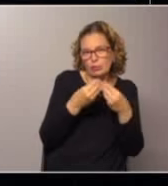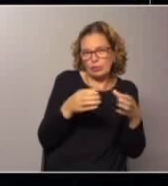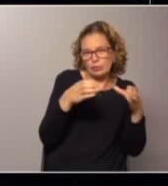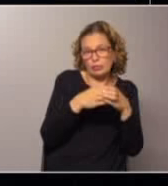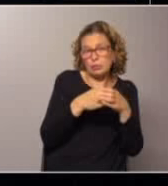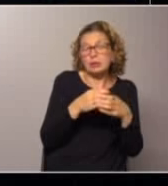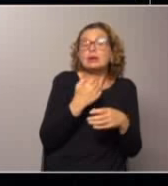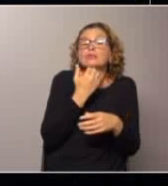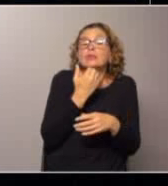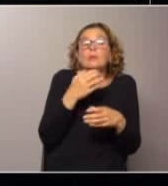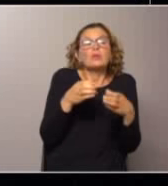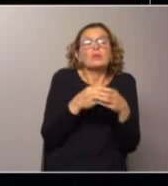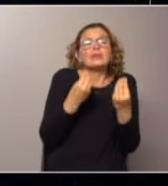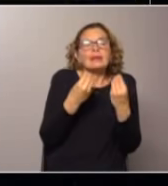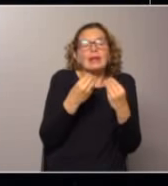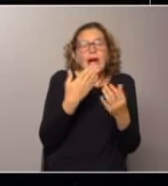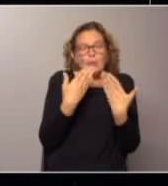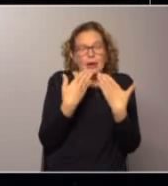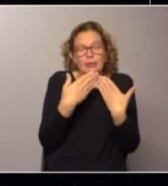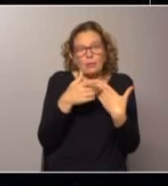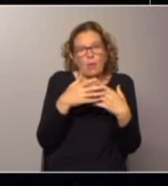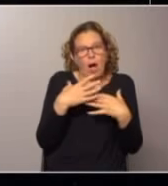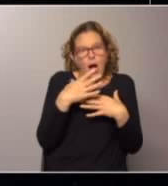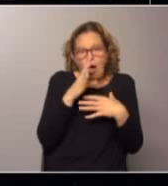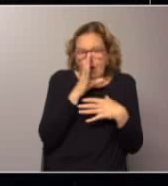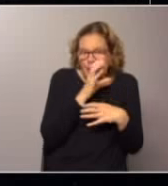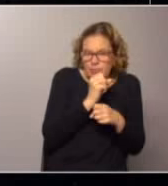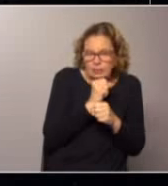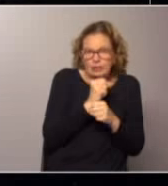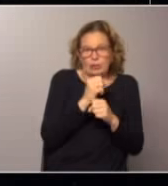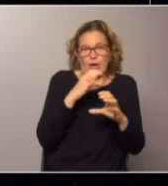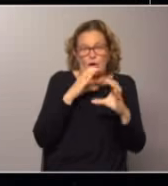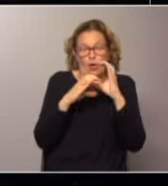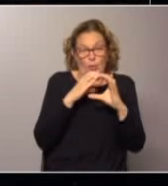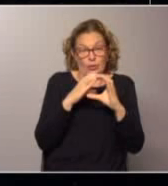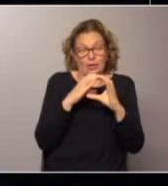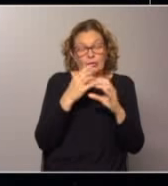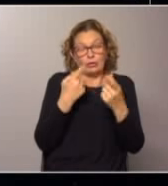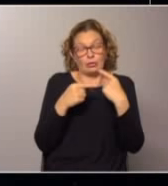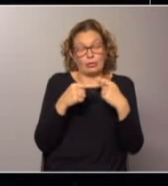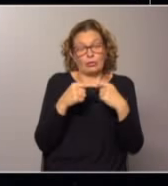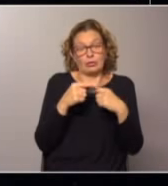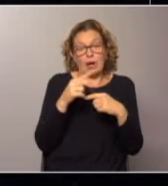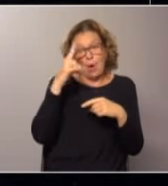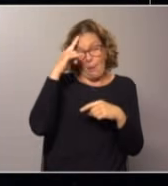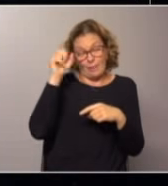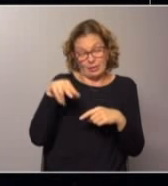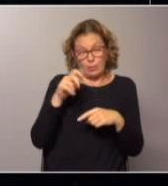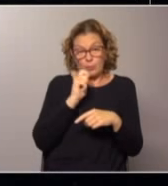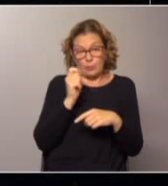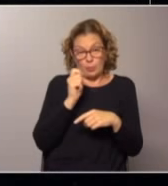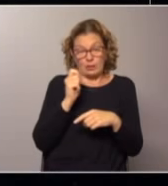contenido no tenemos claro pero a partir de presiones enormes de los medios de comunicación y de la opinión pública